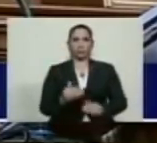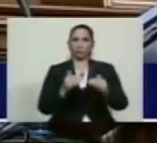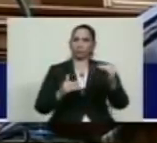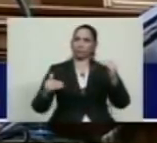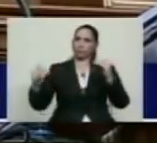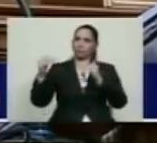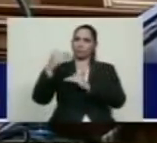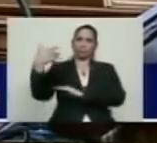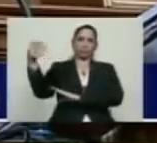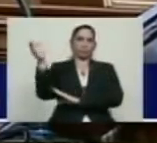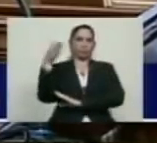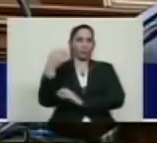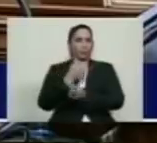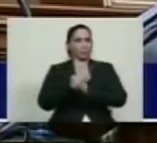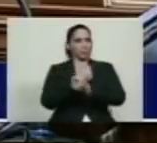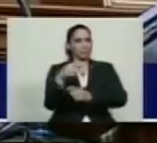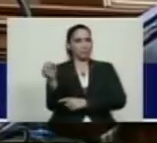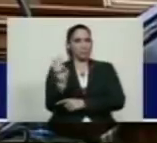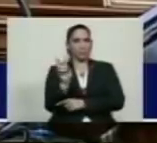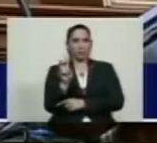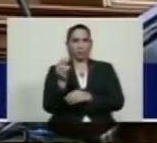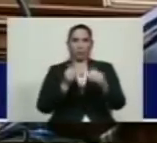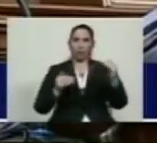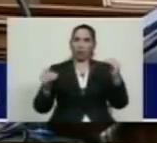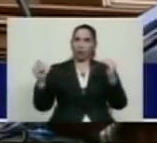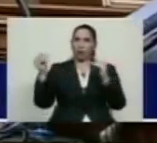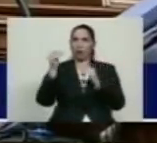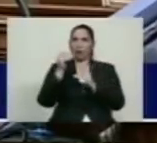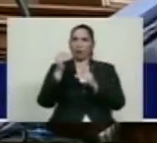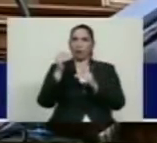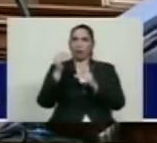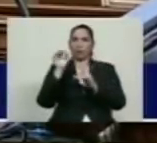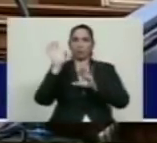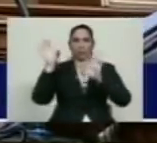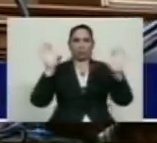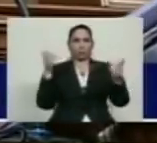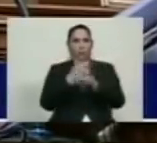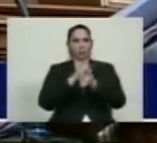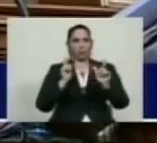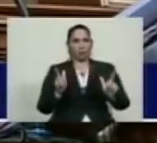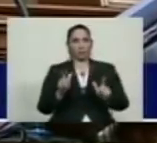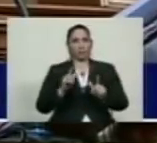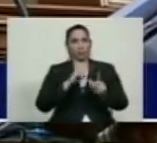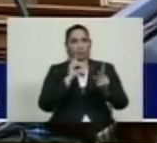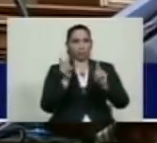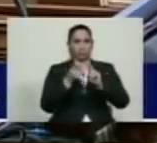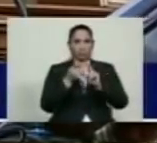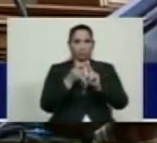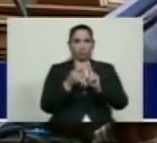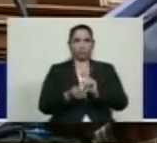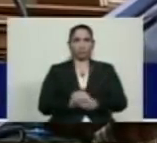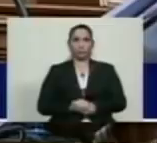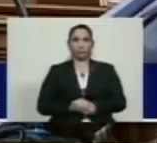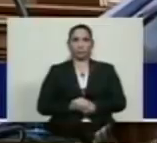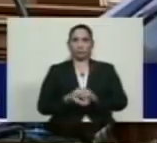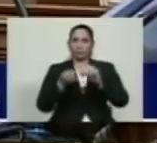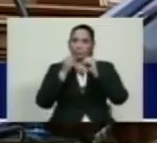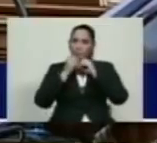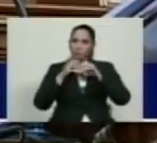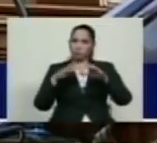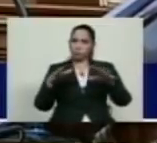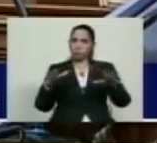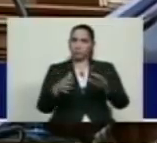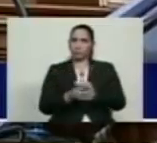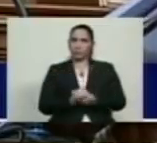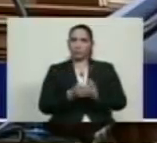estandarte de su amada Venezuela en lo más alto de las naciones libres. Segundo, extender nuestras palabras de